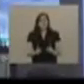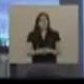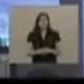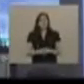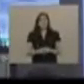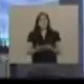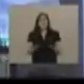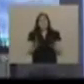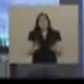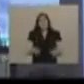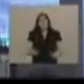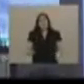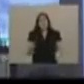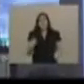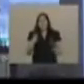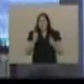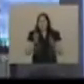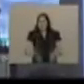Sigo.